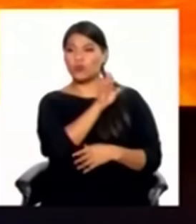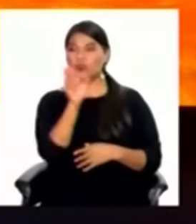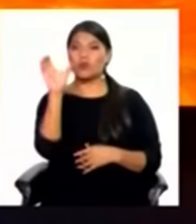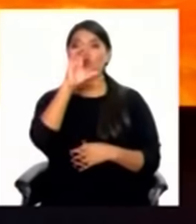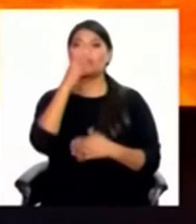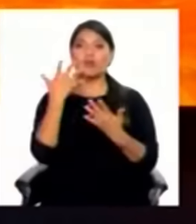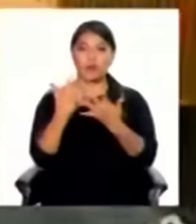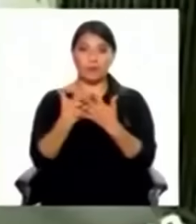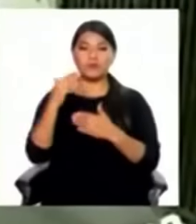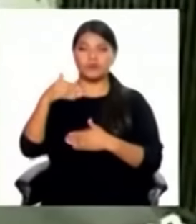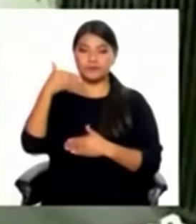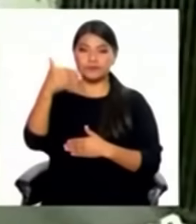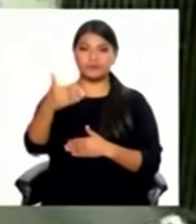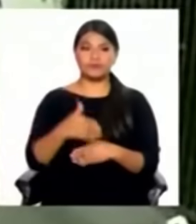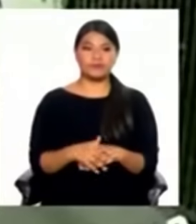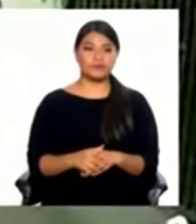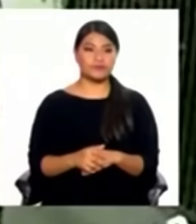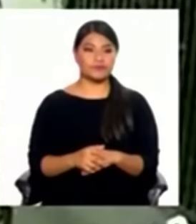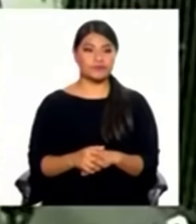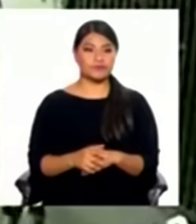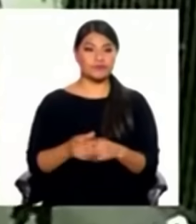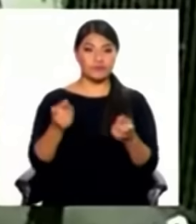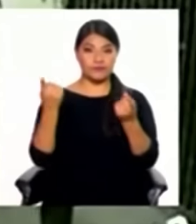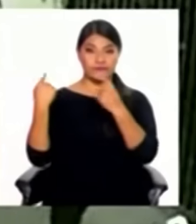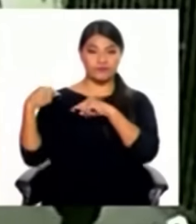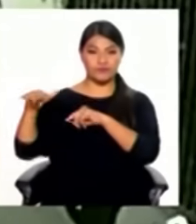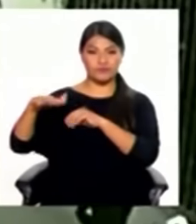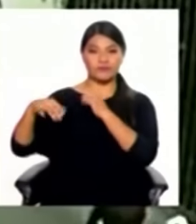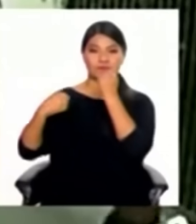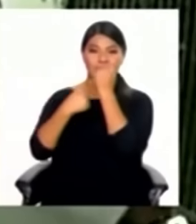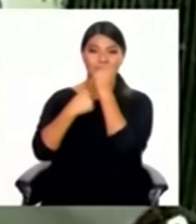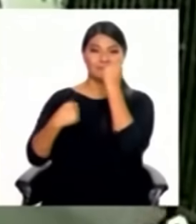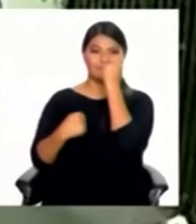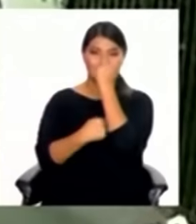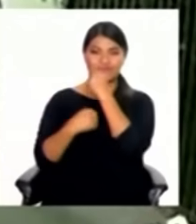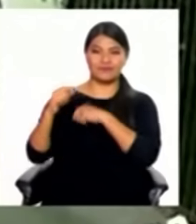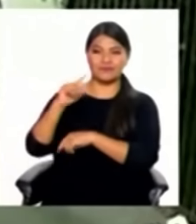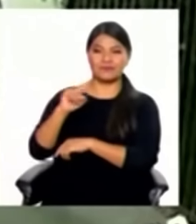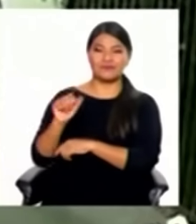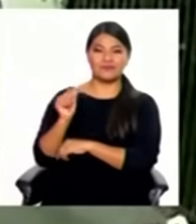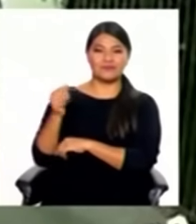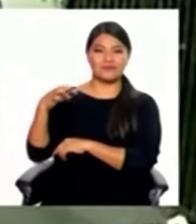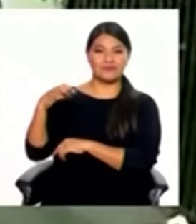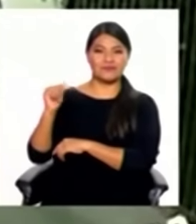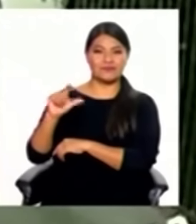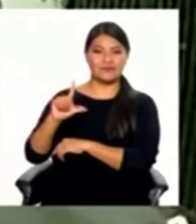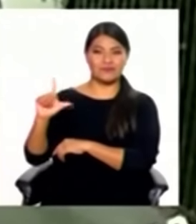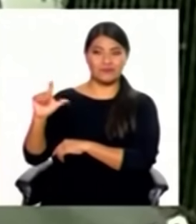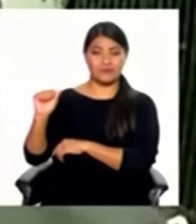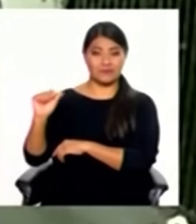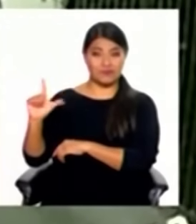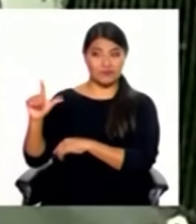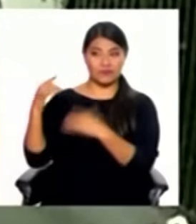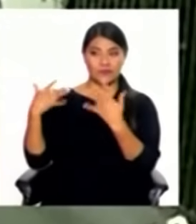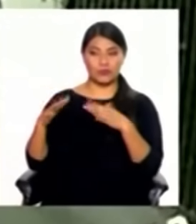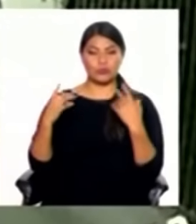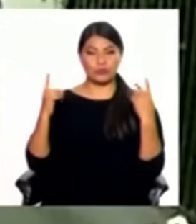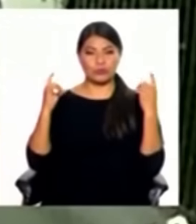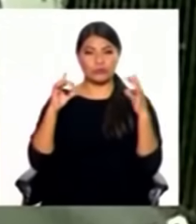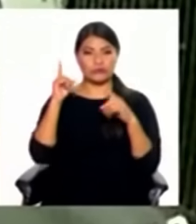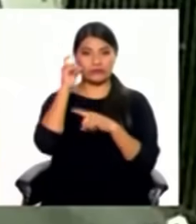Y con esta noticia nos vamos rápidamente hasta Puente Piedras, Zapallal. Miren ustedes estas imágenes, terribles, francamente